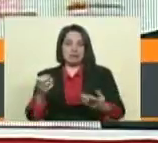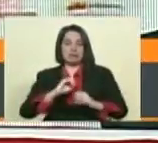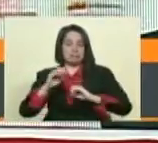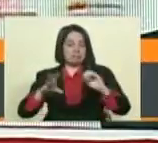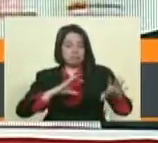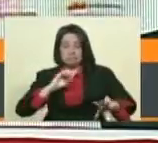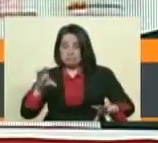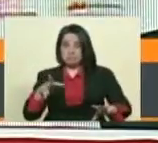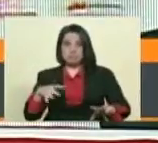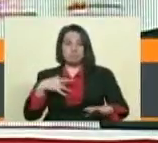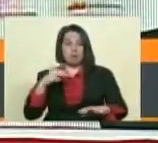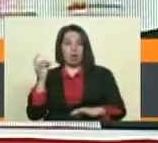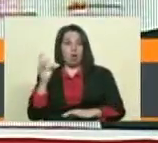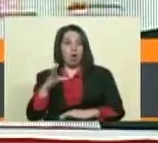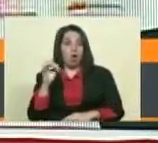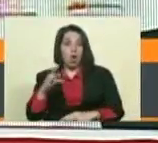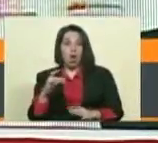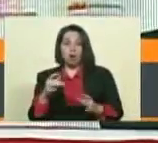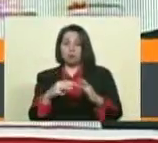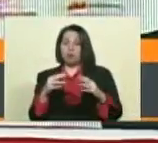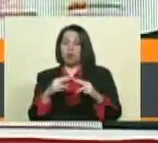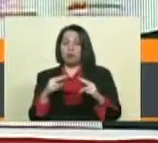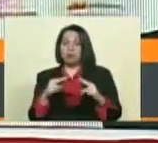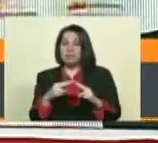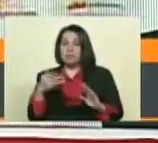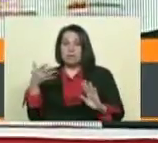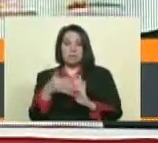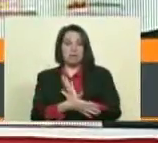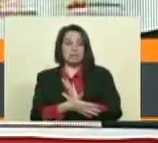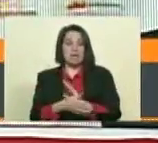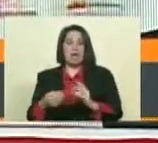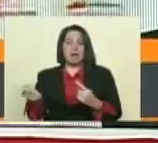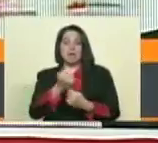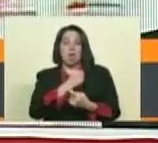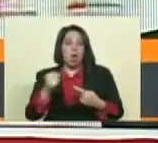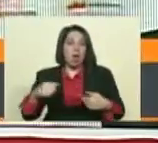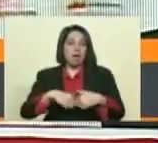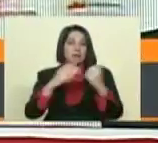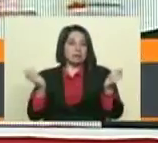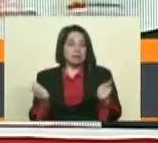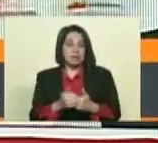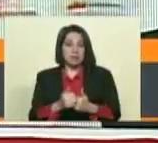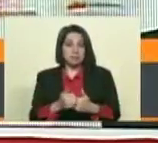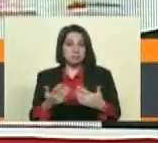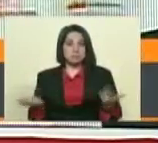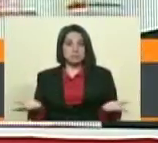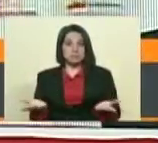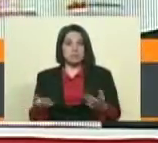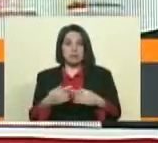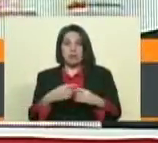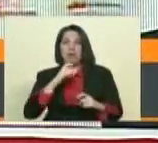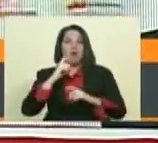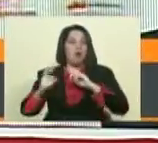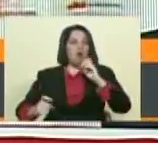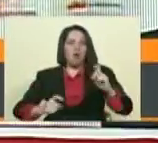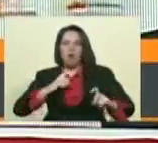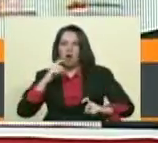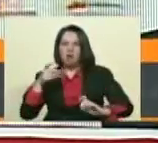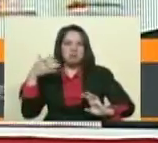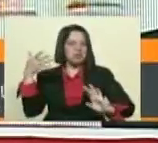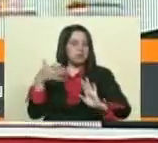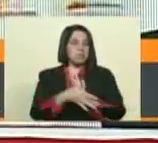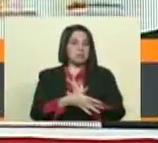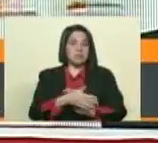muy bien el dolor que se origina de la violencia. De la violencia fascista, del odio fascista. Y